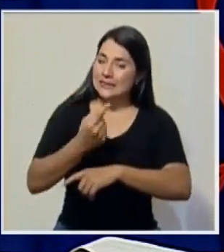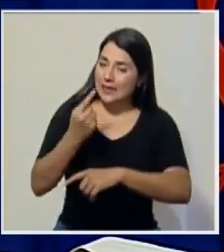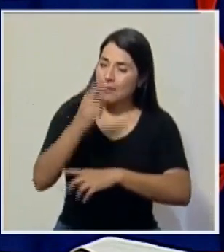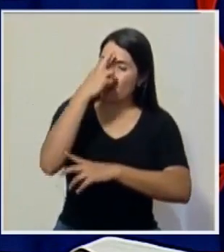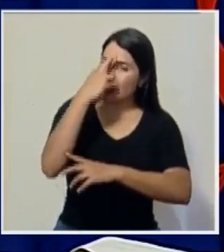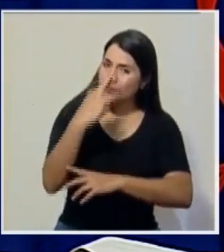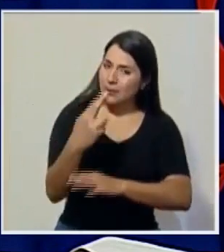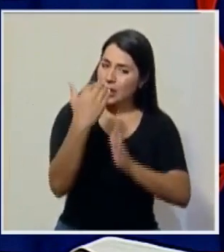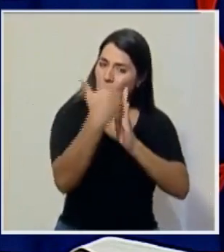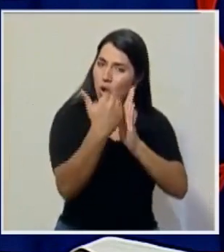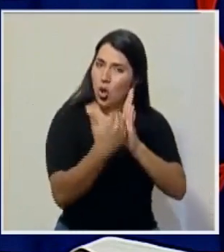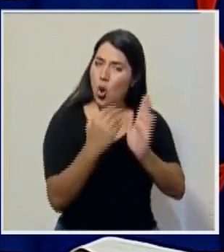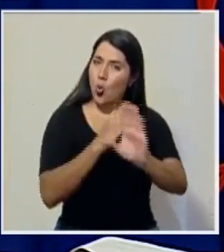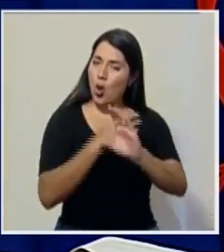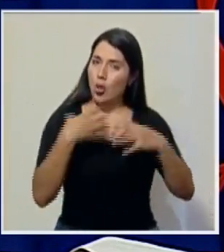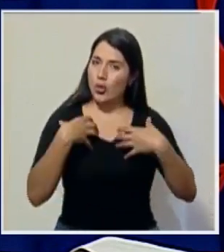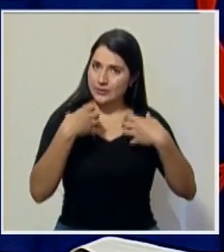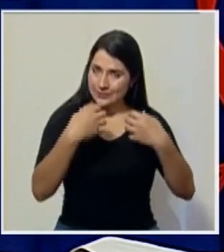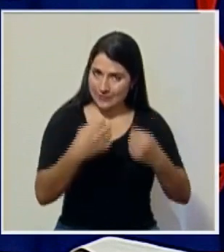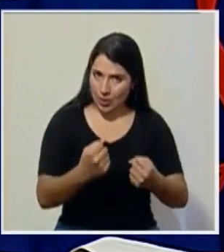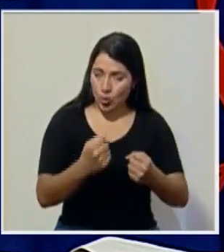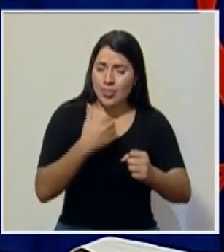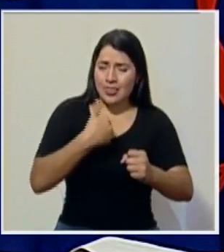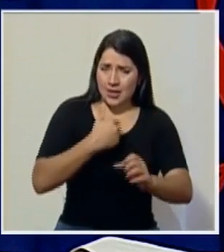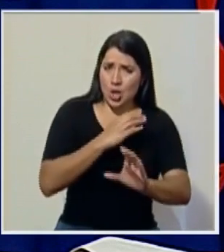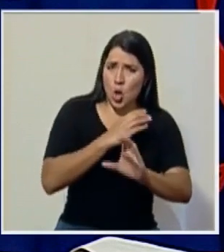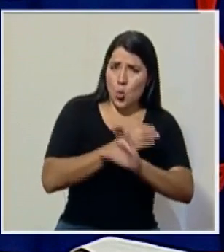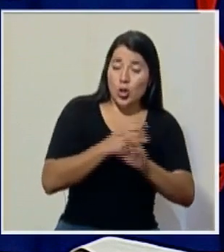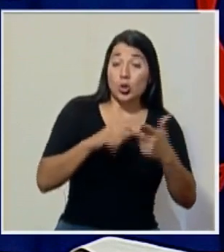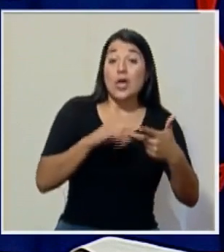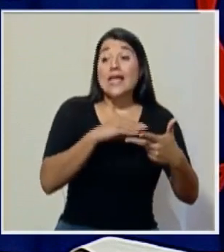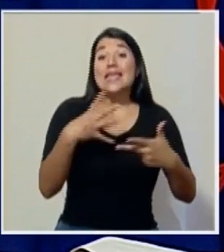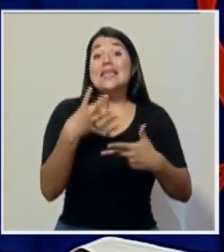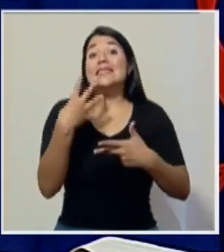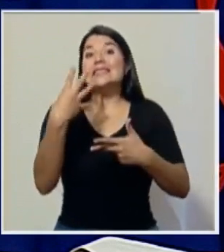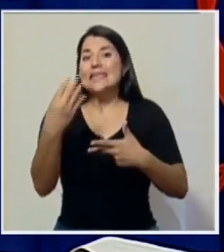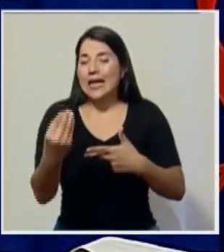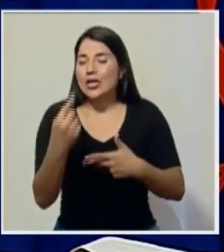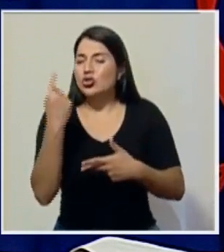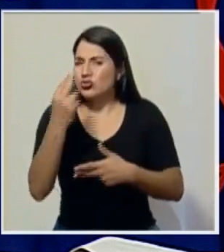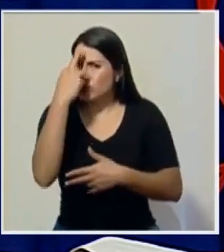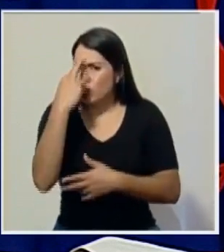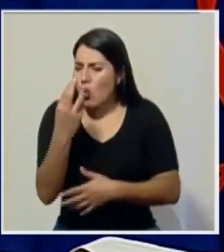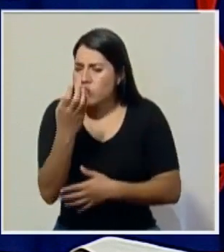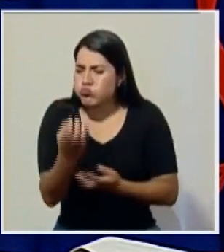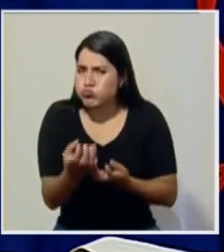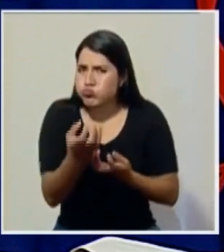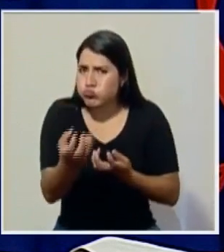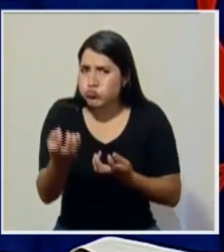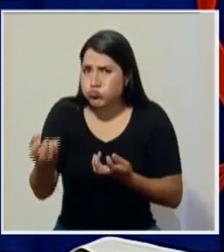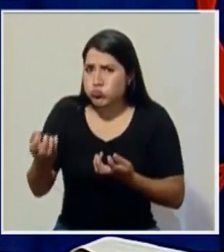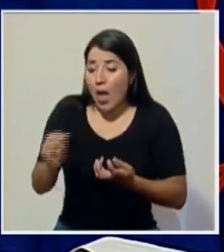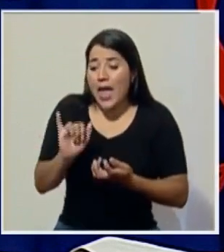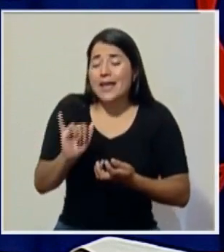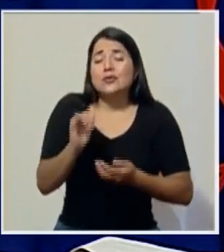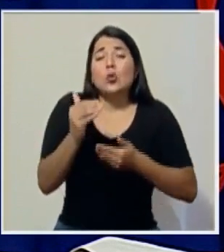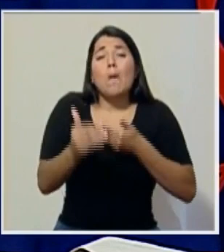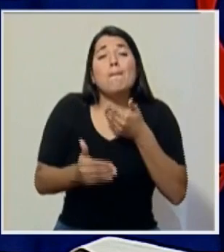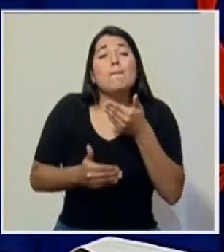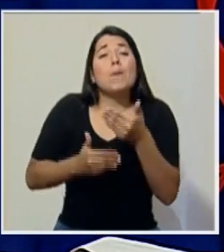normas sanitarias y teniendo el cuidado y saliendo, como bien lo plantea don Daniel, en burbuja. Esto es un proceso con el que